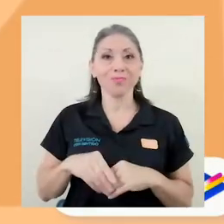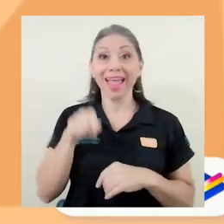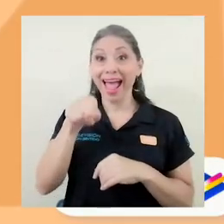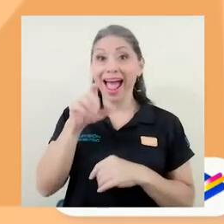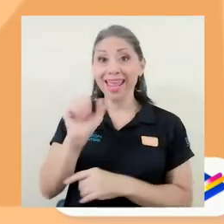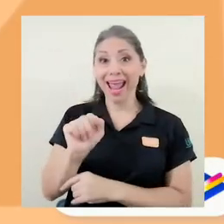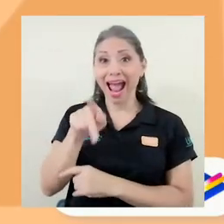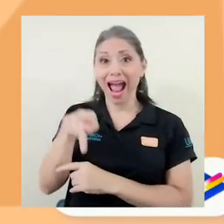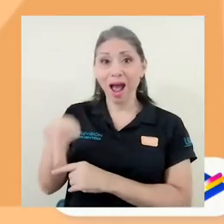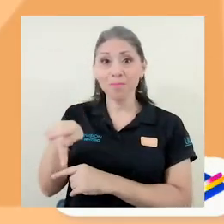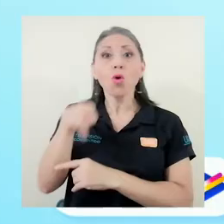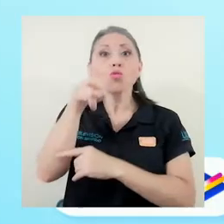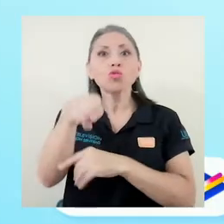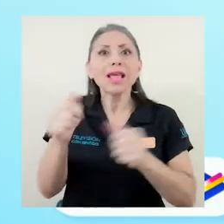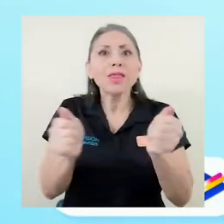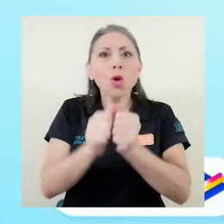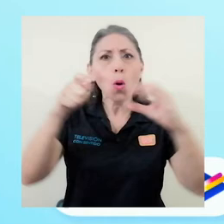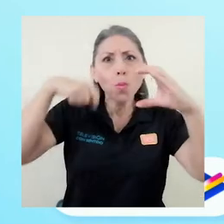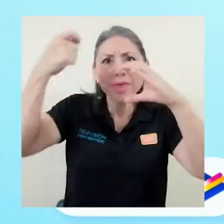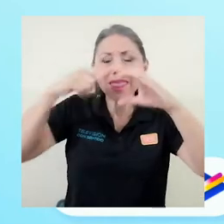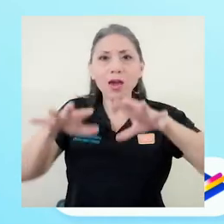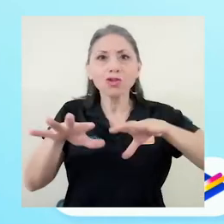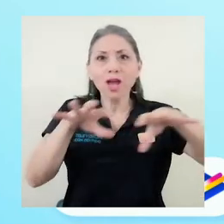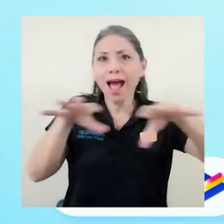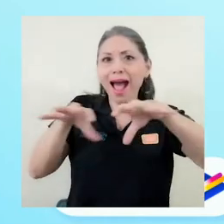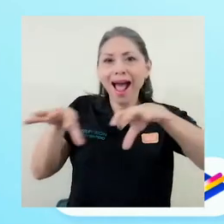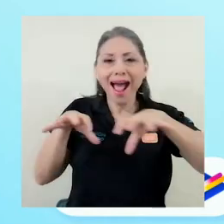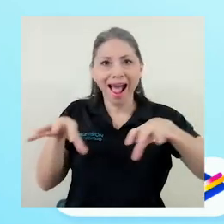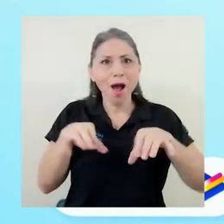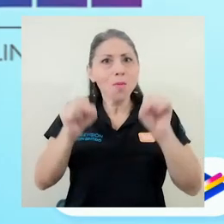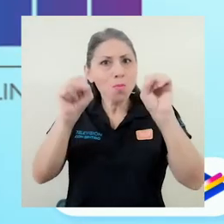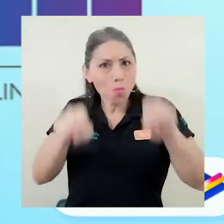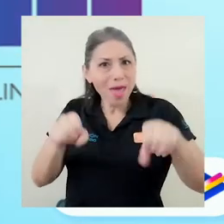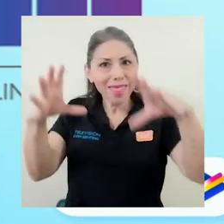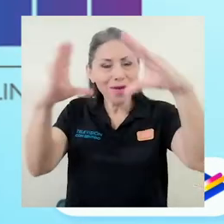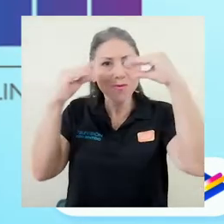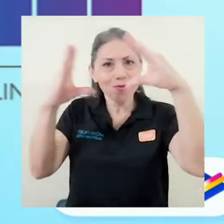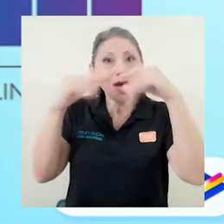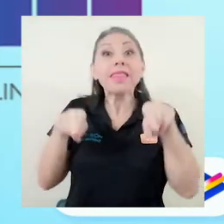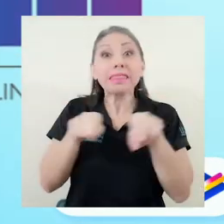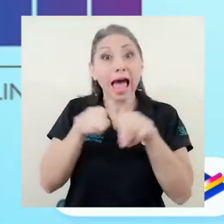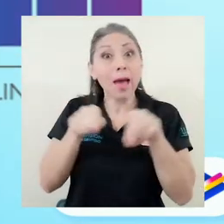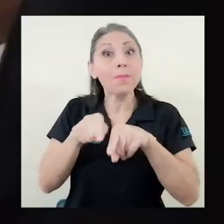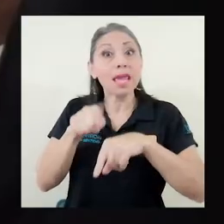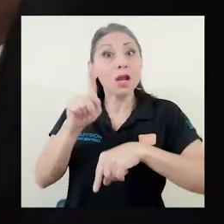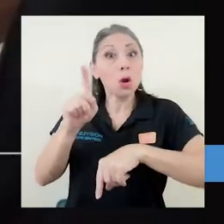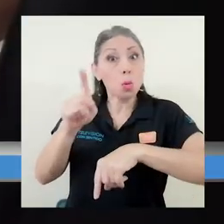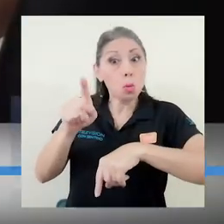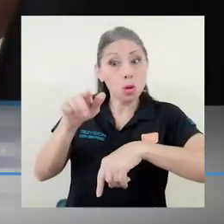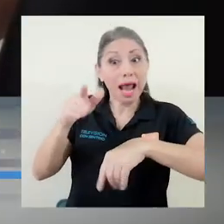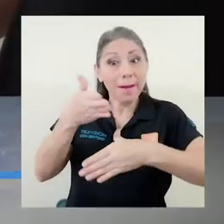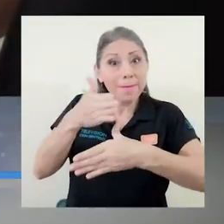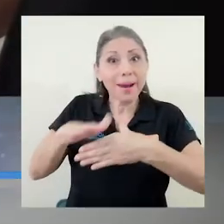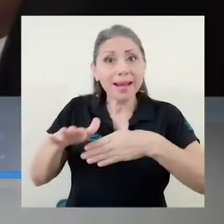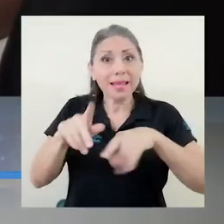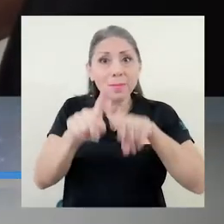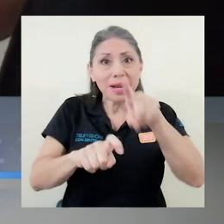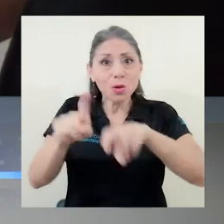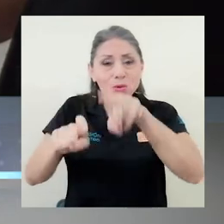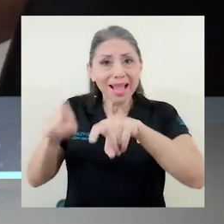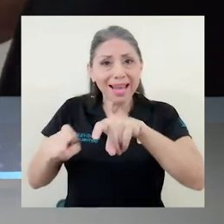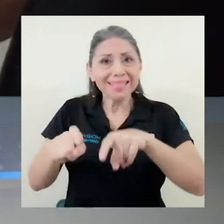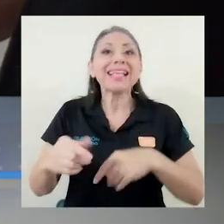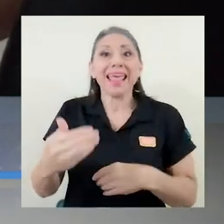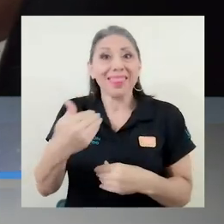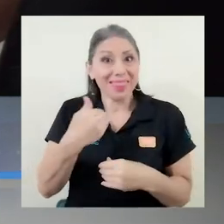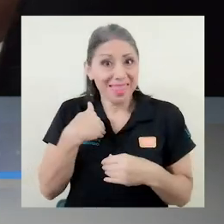podrá informarse a través de videos animados. Incluso tendrá una sección de preguntas. Estará disponible para